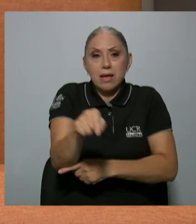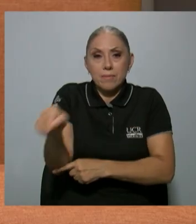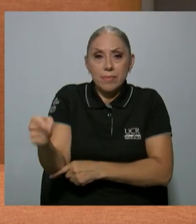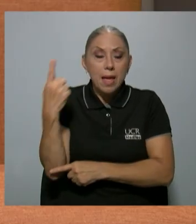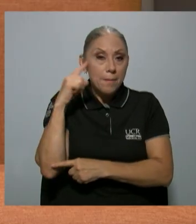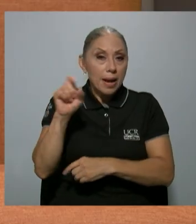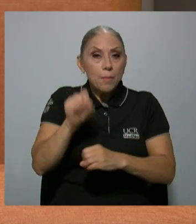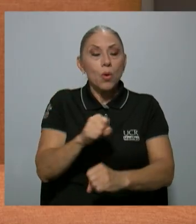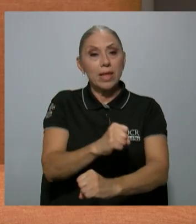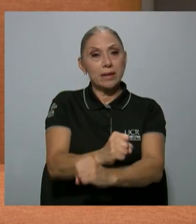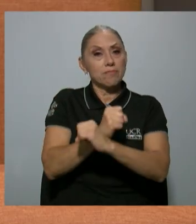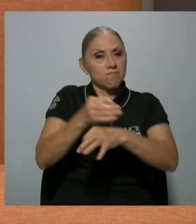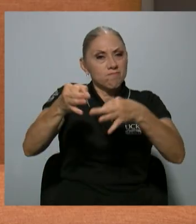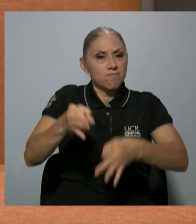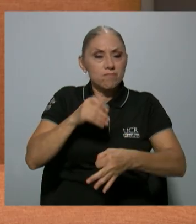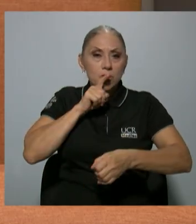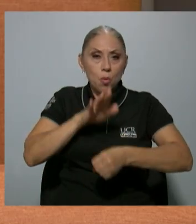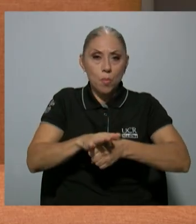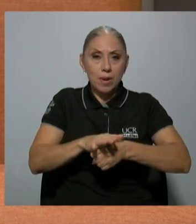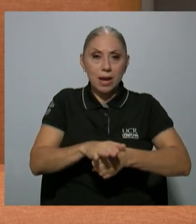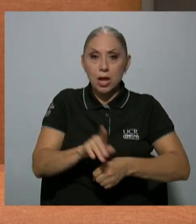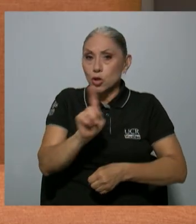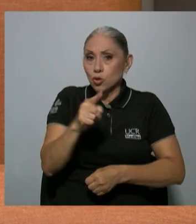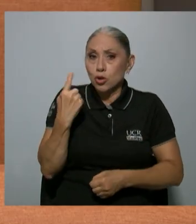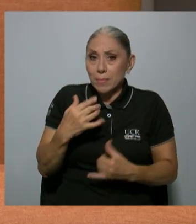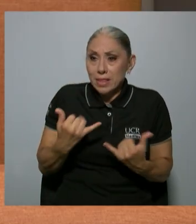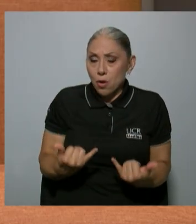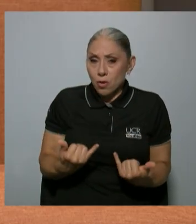se cumplan, no solo en este caso, sino en todos los casos.